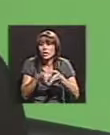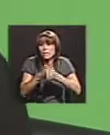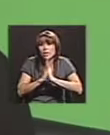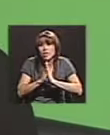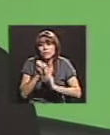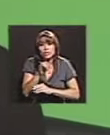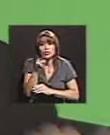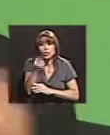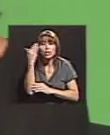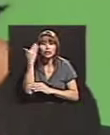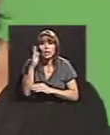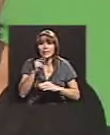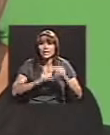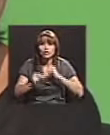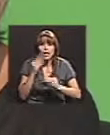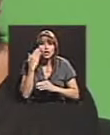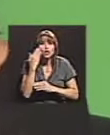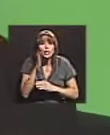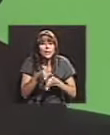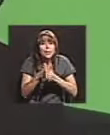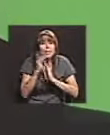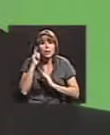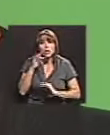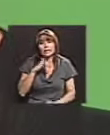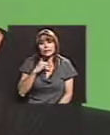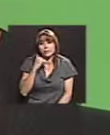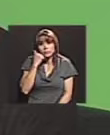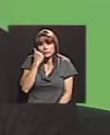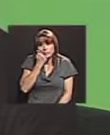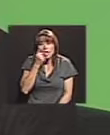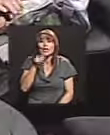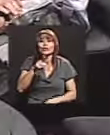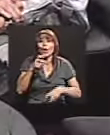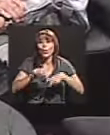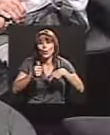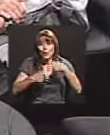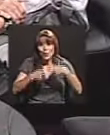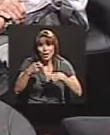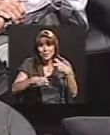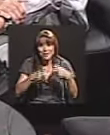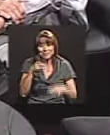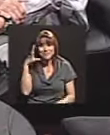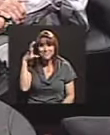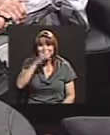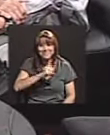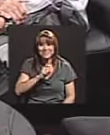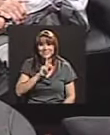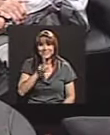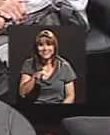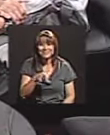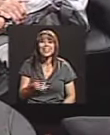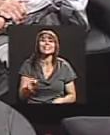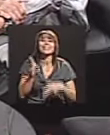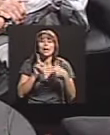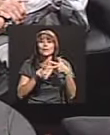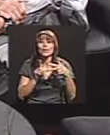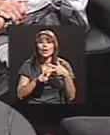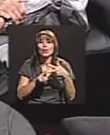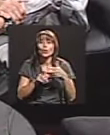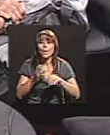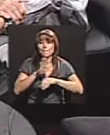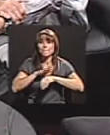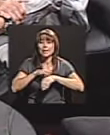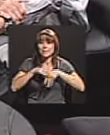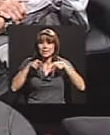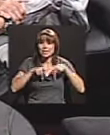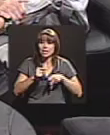no no sabe pedir Porque le da vergüenza ahí tiene otro problema vio o sea vamos bien sigamos por el otro permitirme